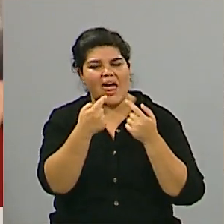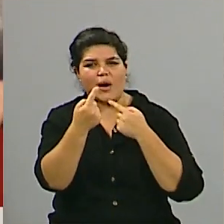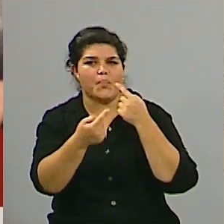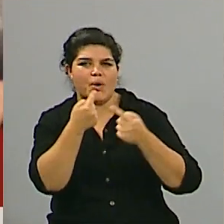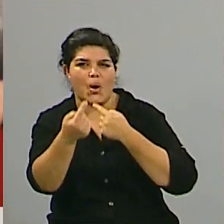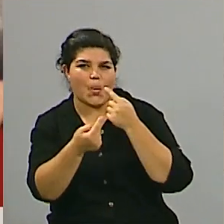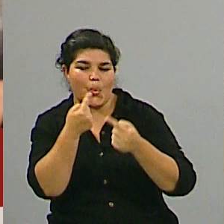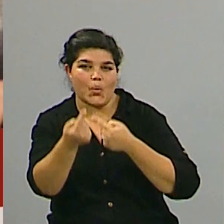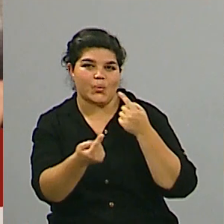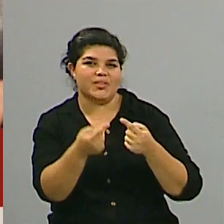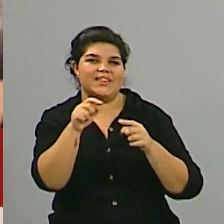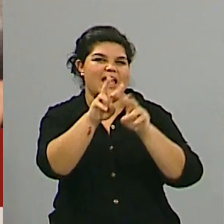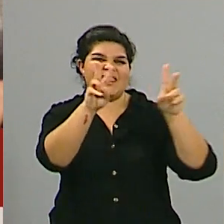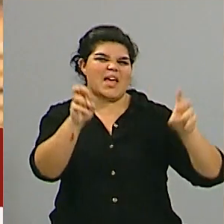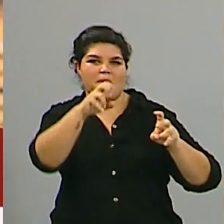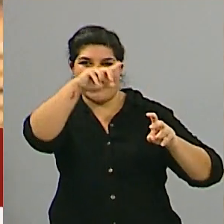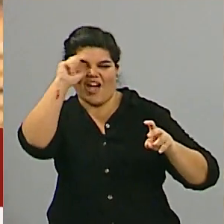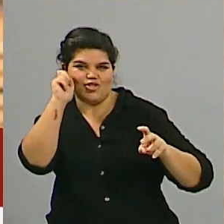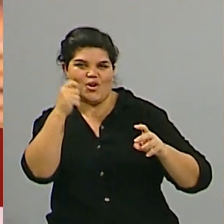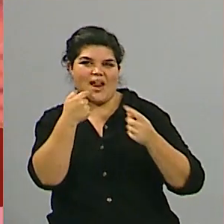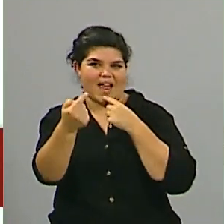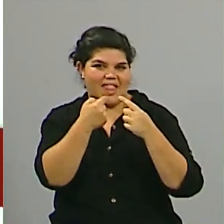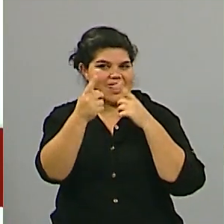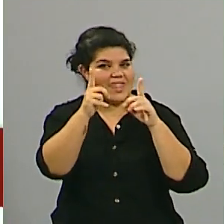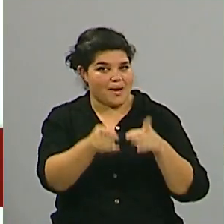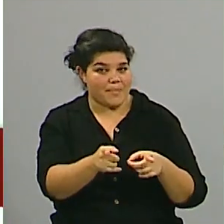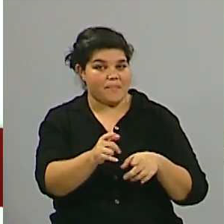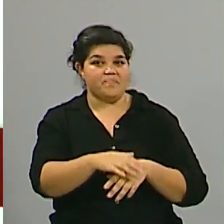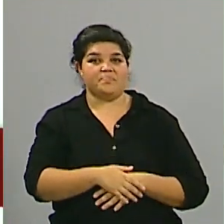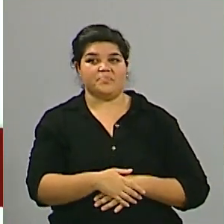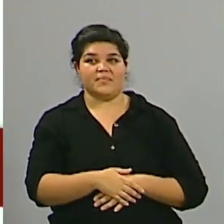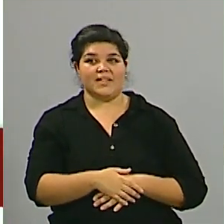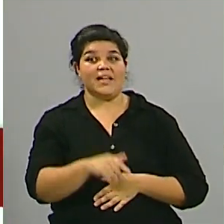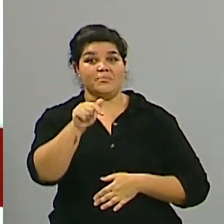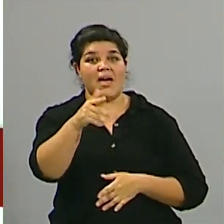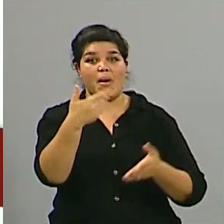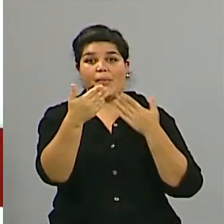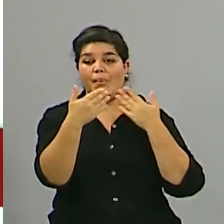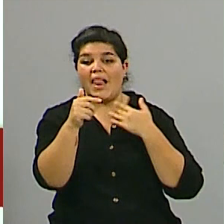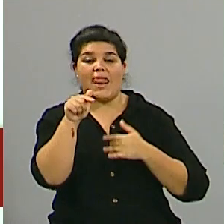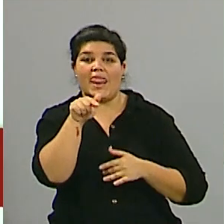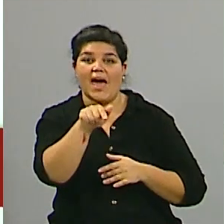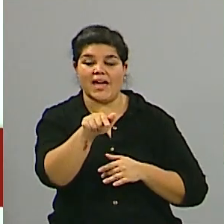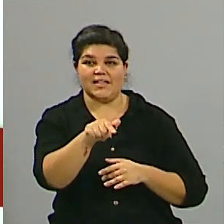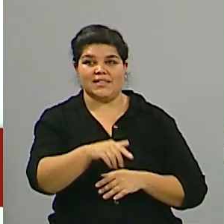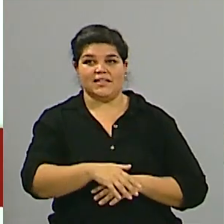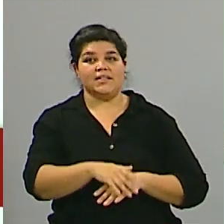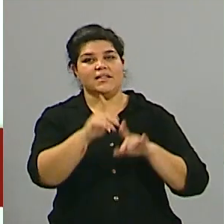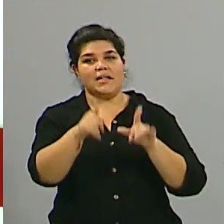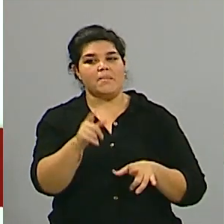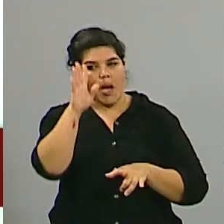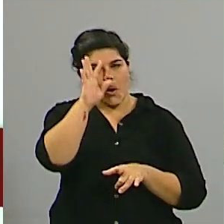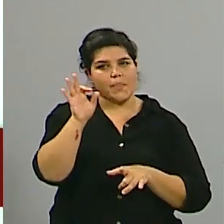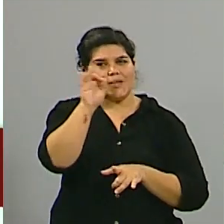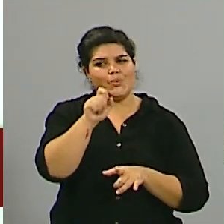que está sucediendo a nivel nacional. Bueno, vamos a tener la oportunidad de conocerlo un poco más, de que también nos dé su